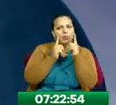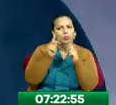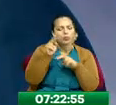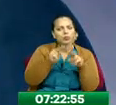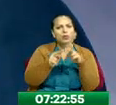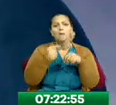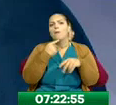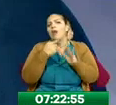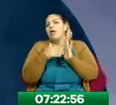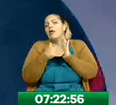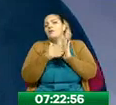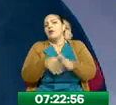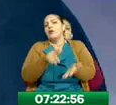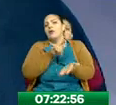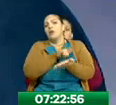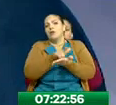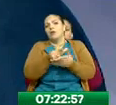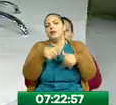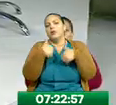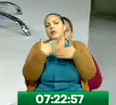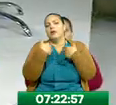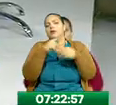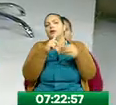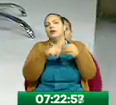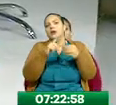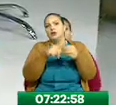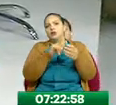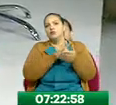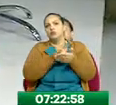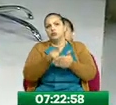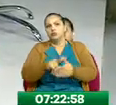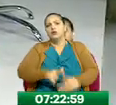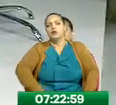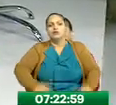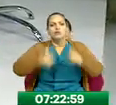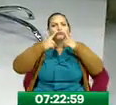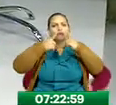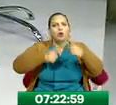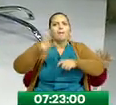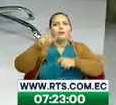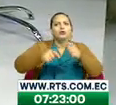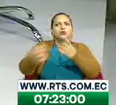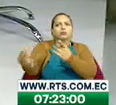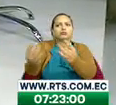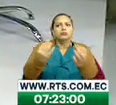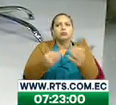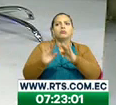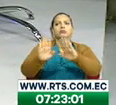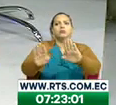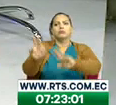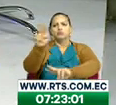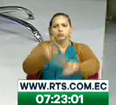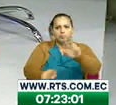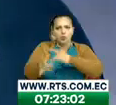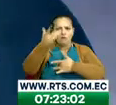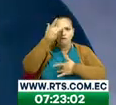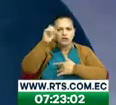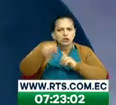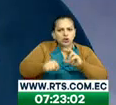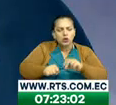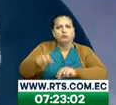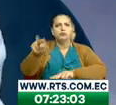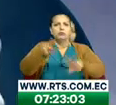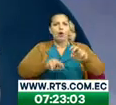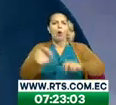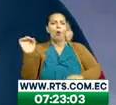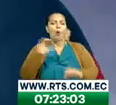aeropuertos principales de Quito y Guayaquil. Eso es importante. Las 24 horas, los 365 días del año, también por vía